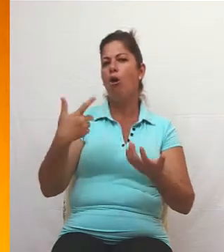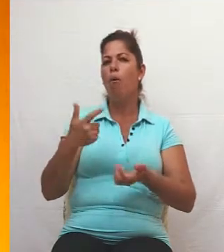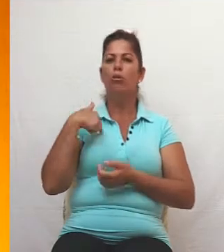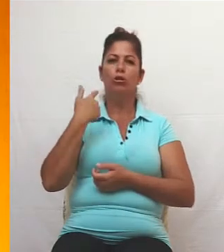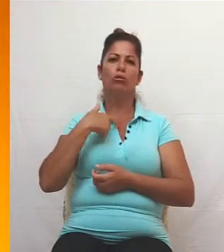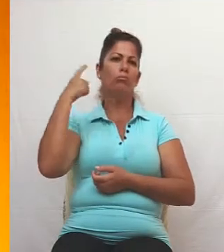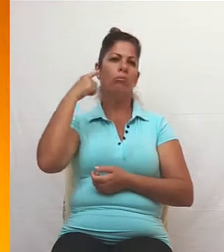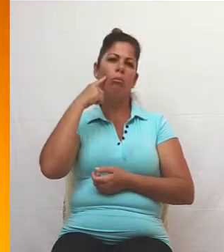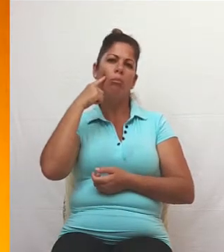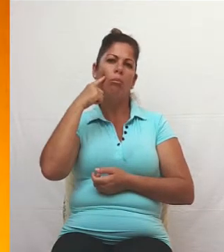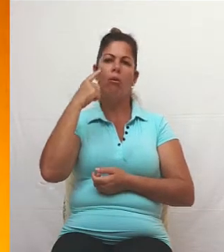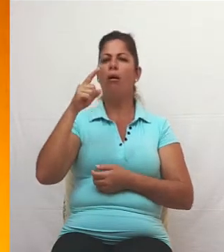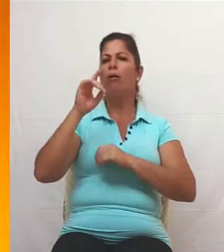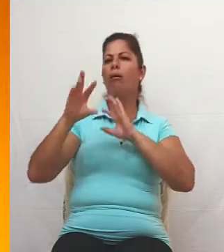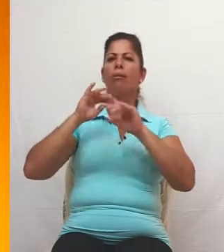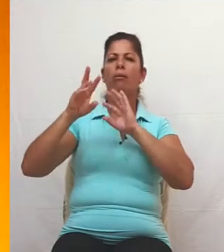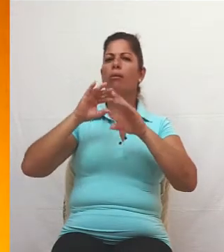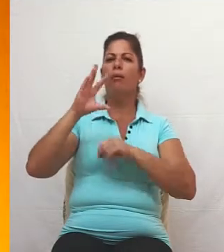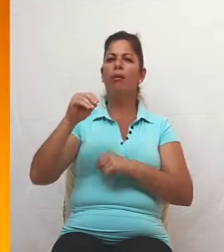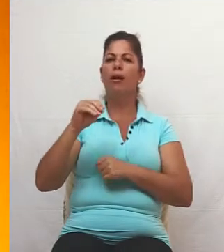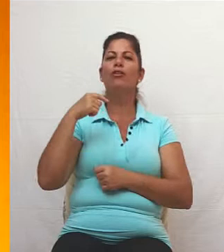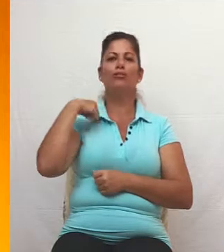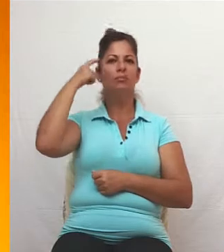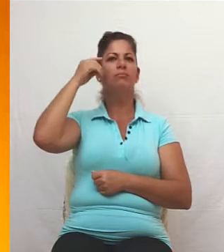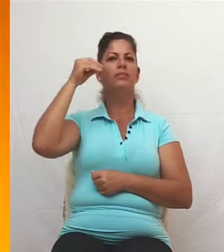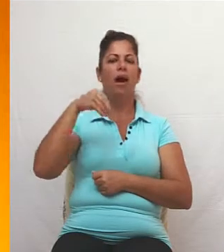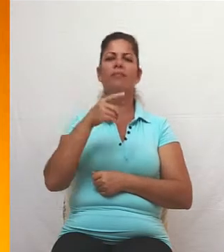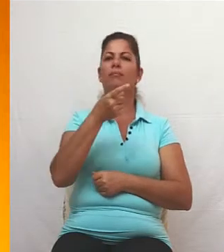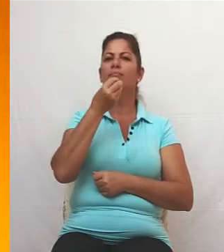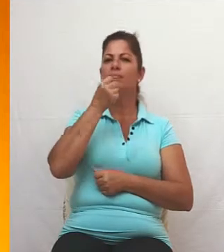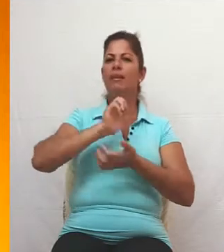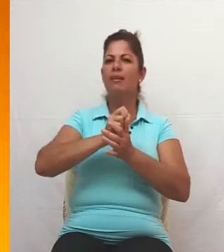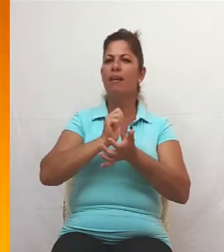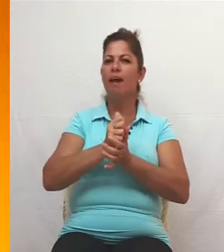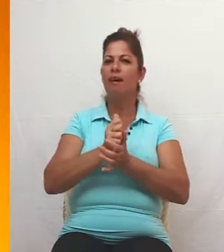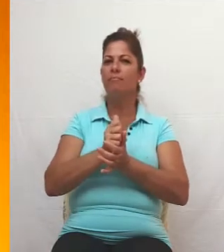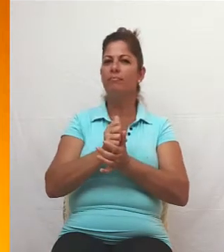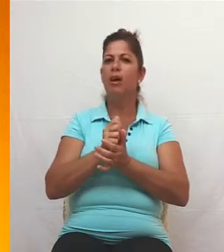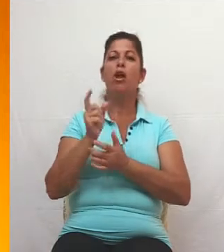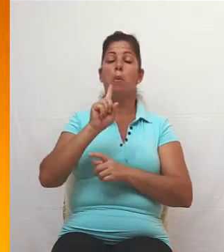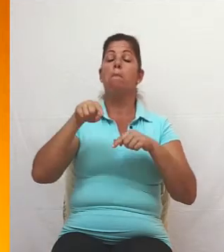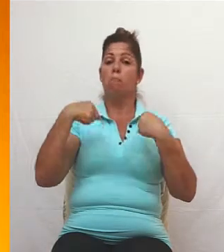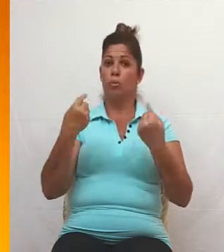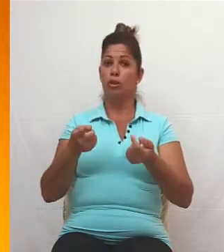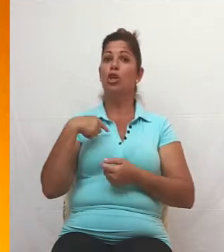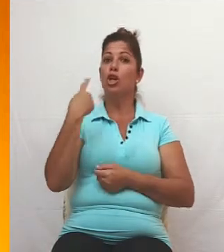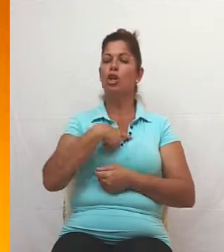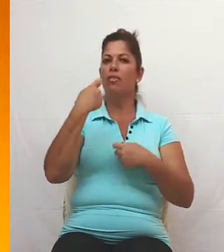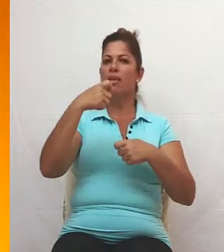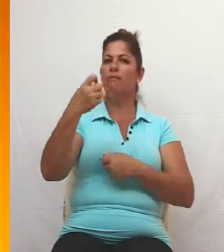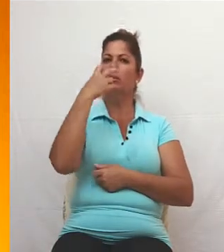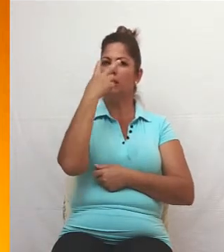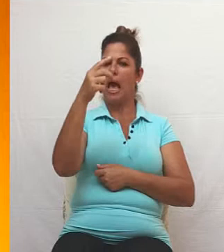verdad por el mismo motivo insistimos en atender aquí y ahora